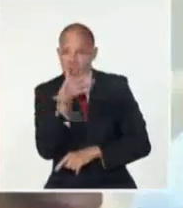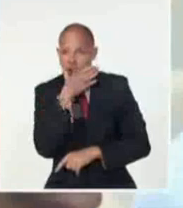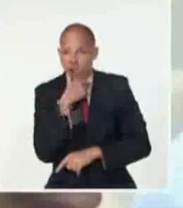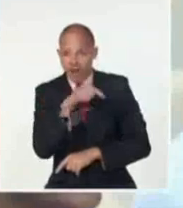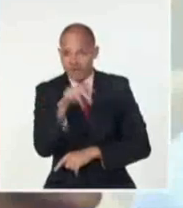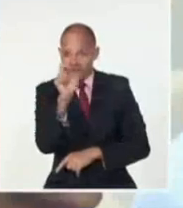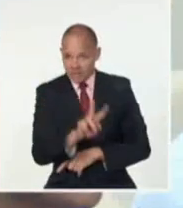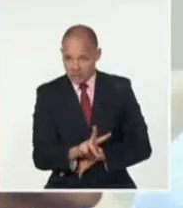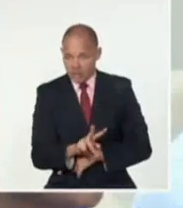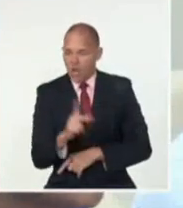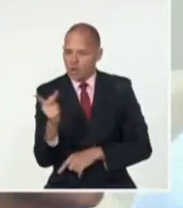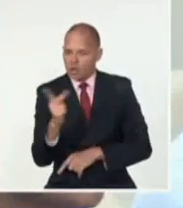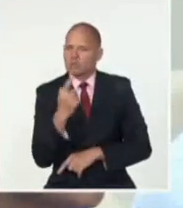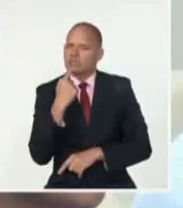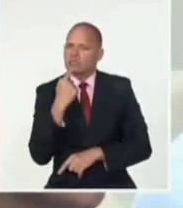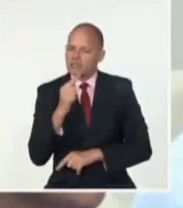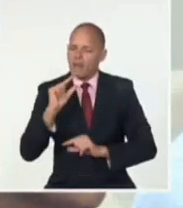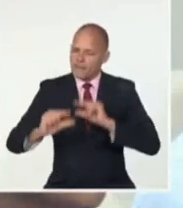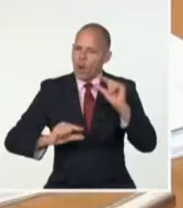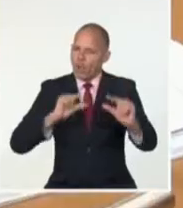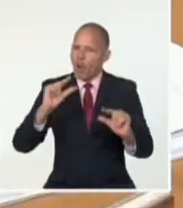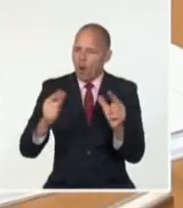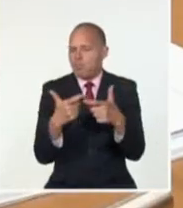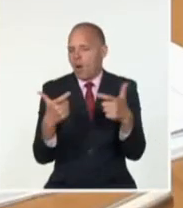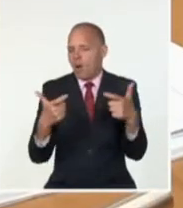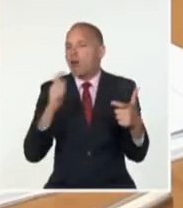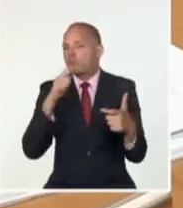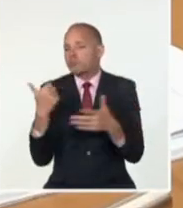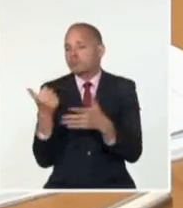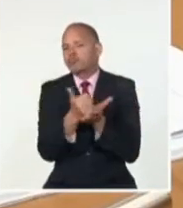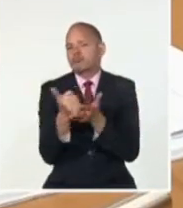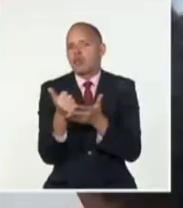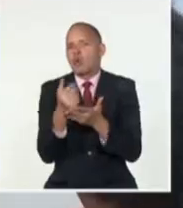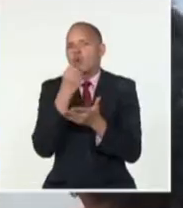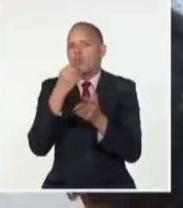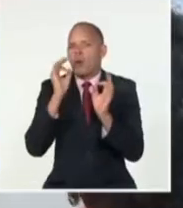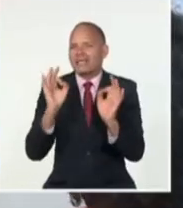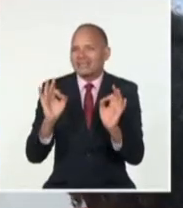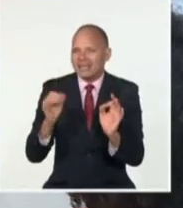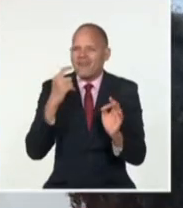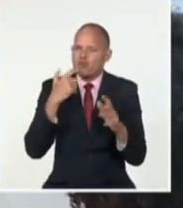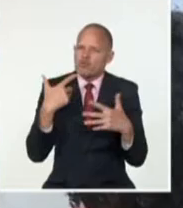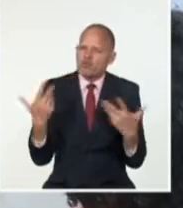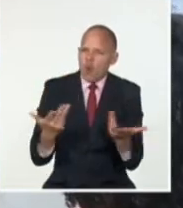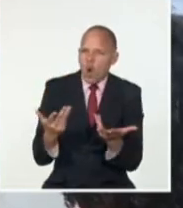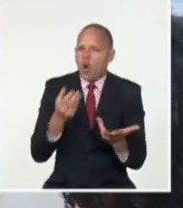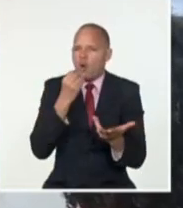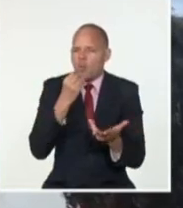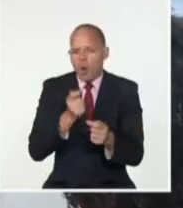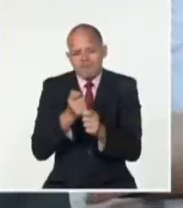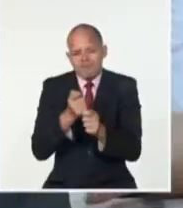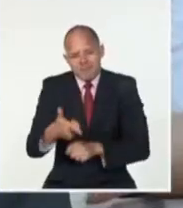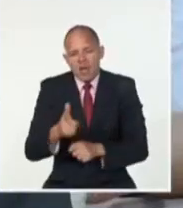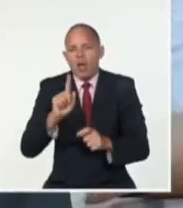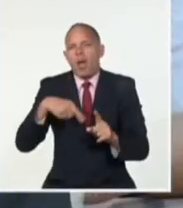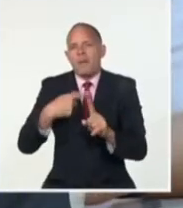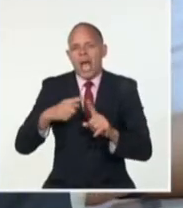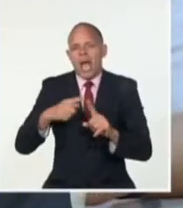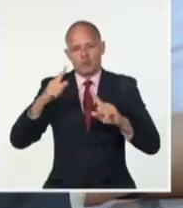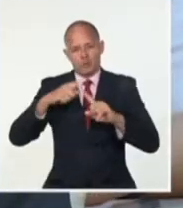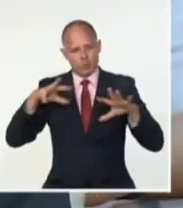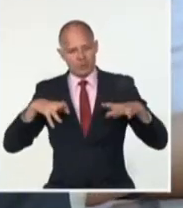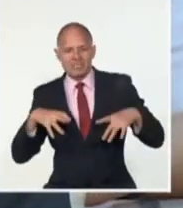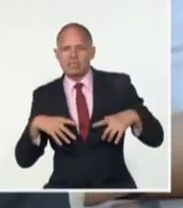se pronunciaron por incrementar las actividades de cooperación con la isla, desde las inversiones, el comercio, el turismo,